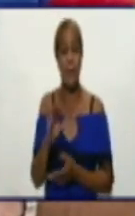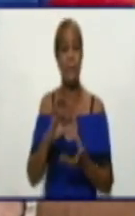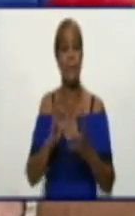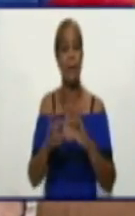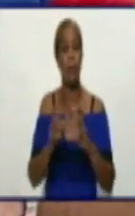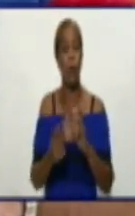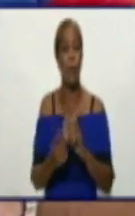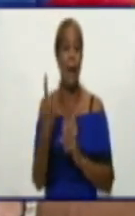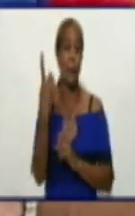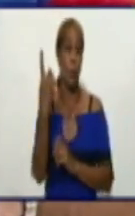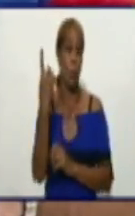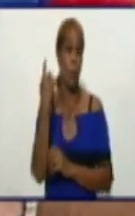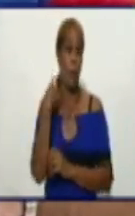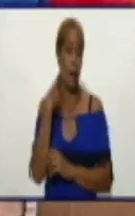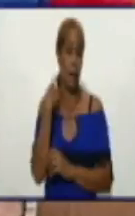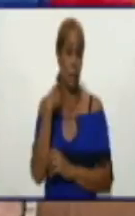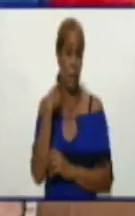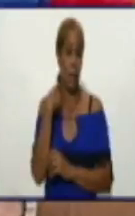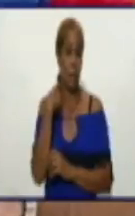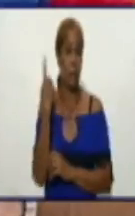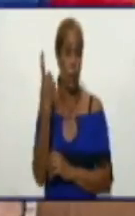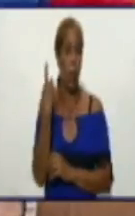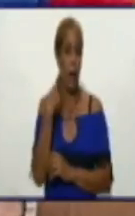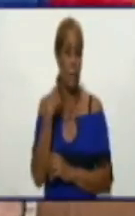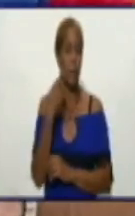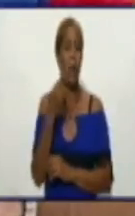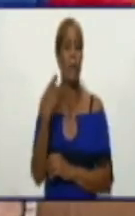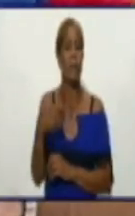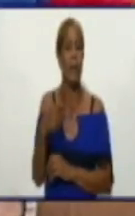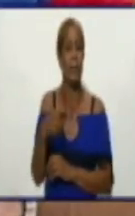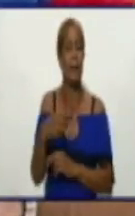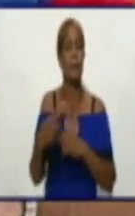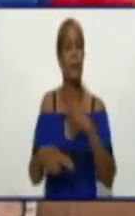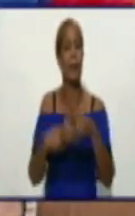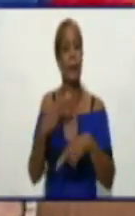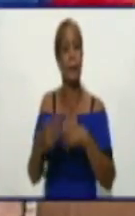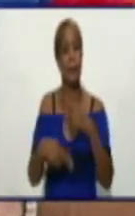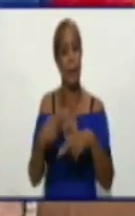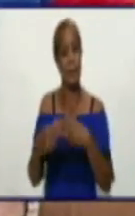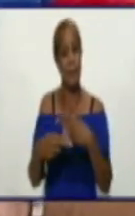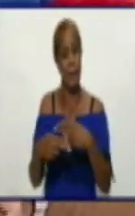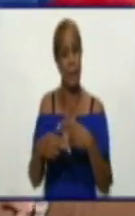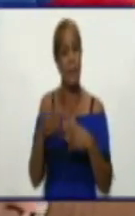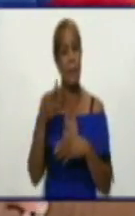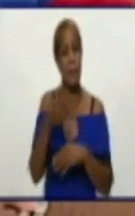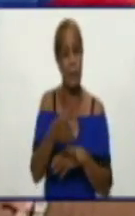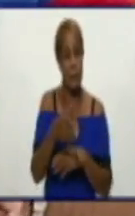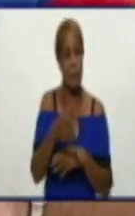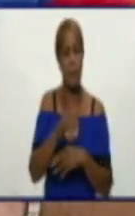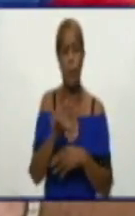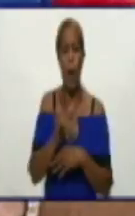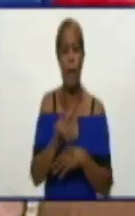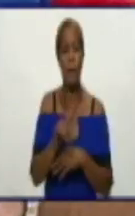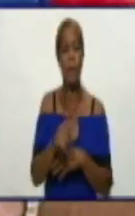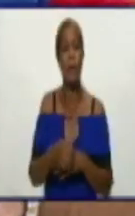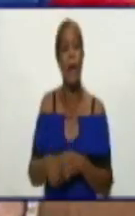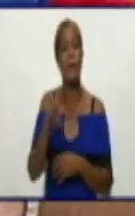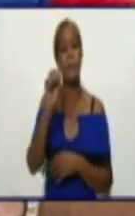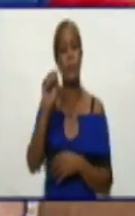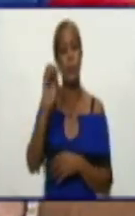a las oficinas, a las bases, donde se realiza la revisión técnica automotor, es decir, son llamados somatón, para